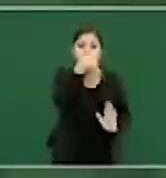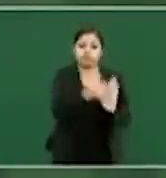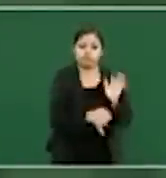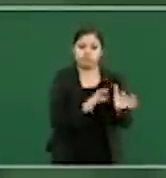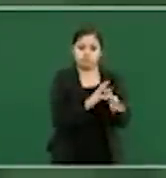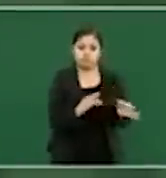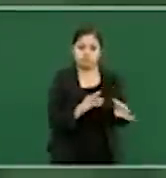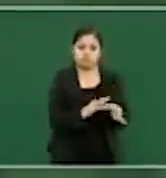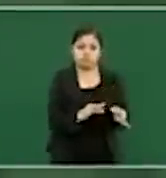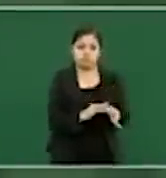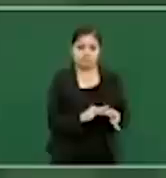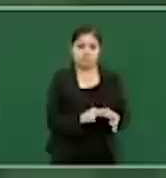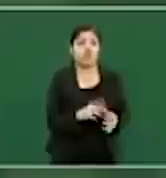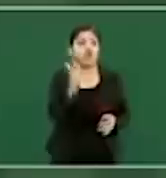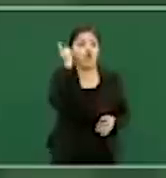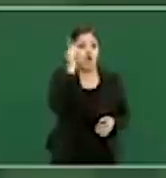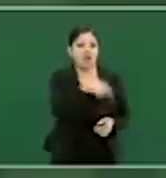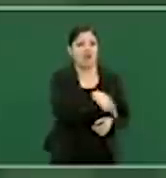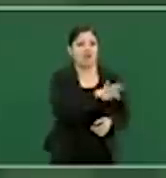bueno,